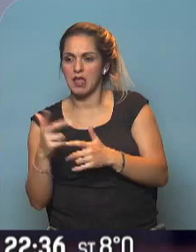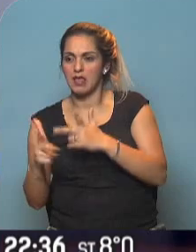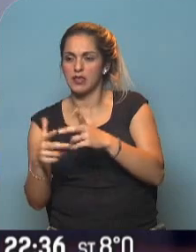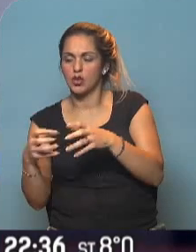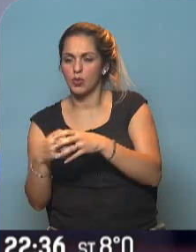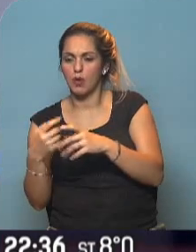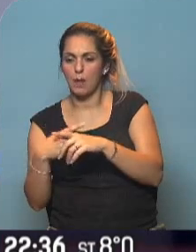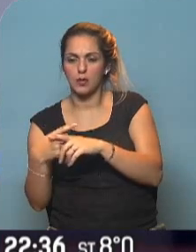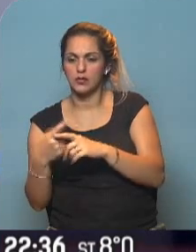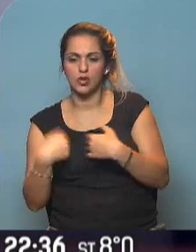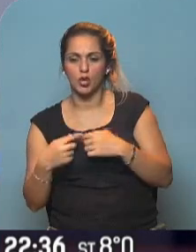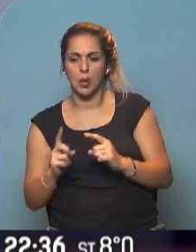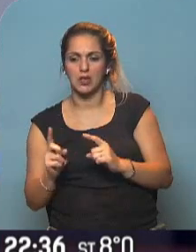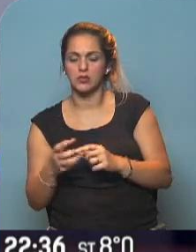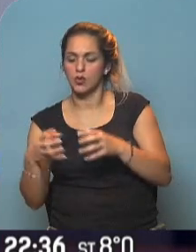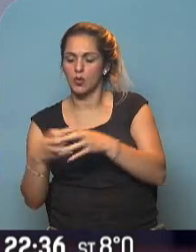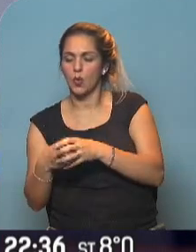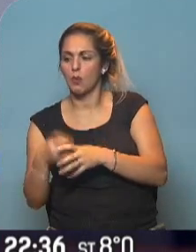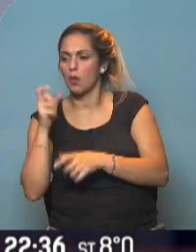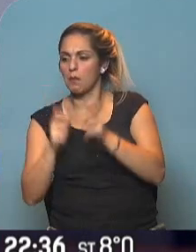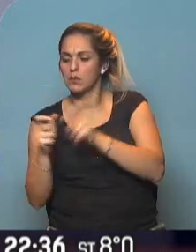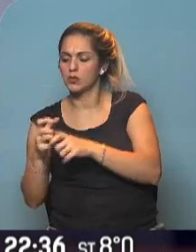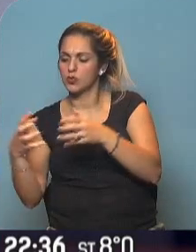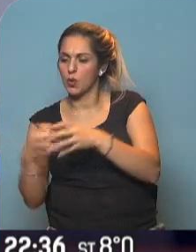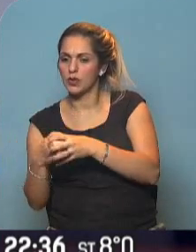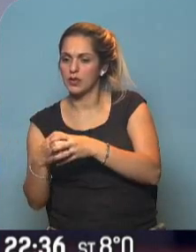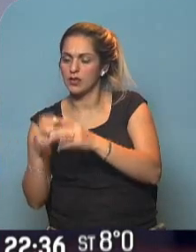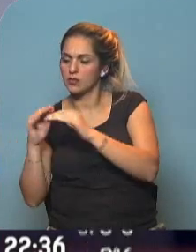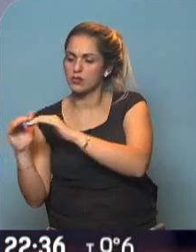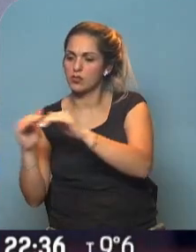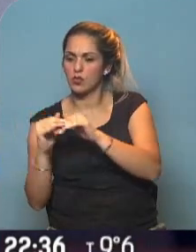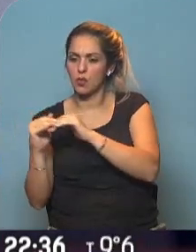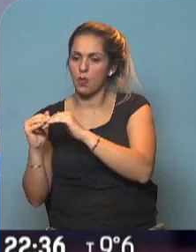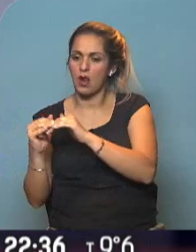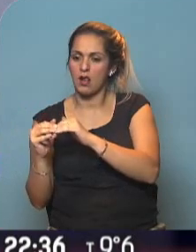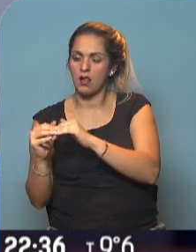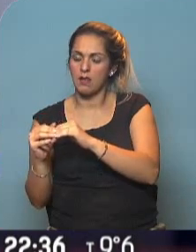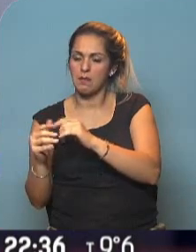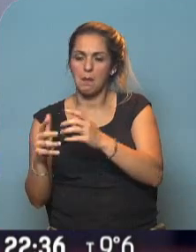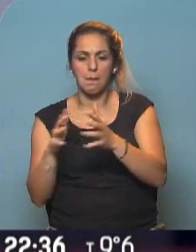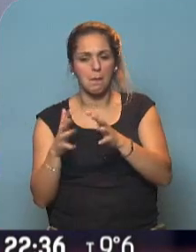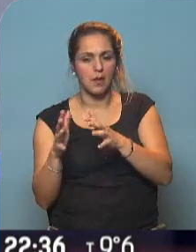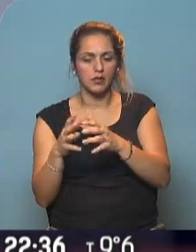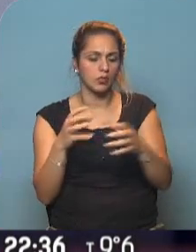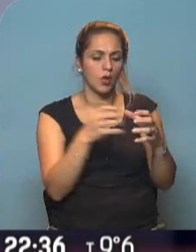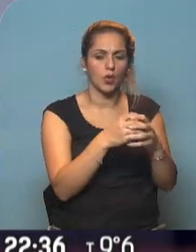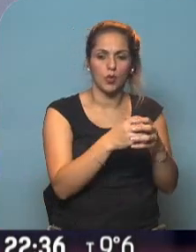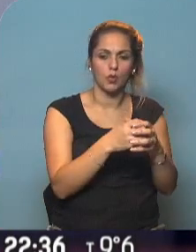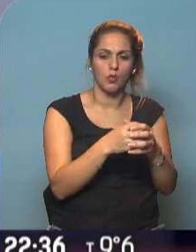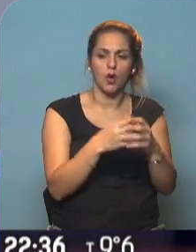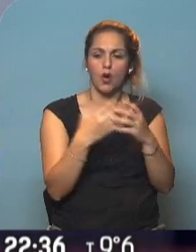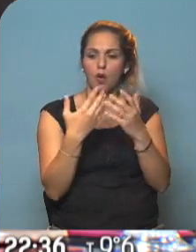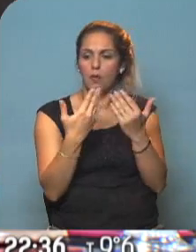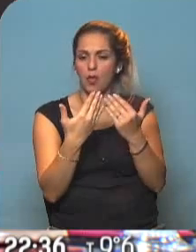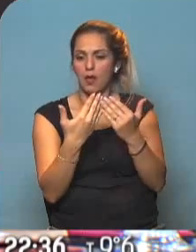decir, somos personas unidas por una causa común. Muy parecido a Podemos. En España, para simplificarlo.